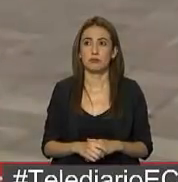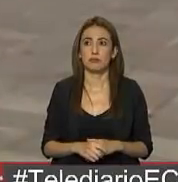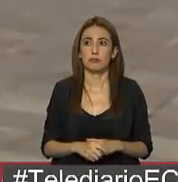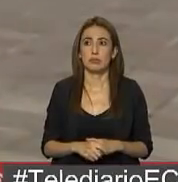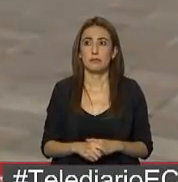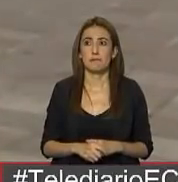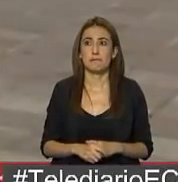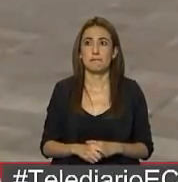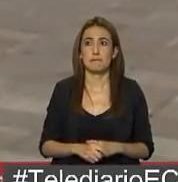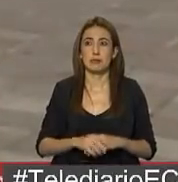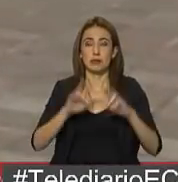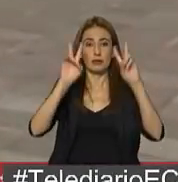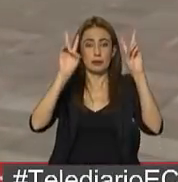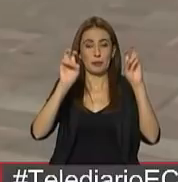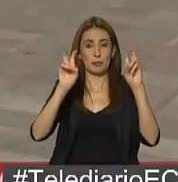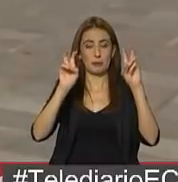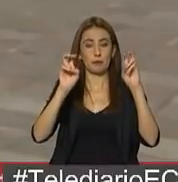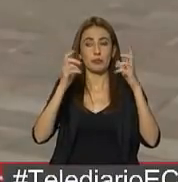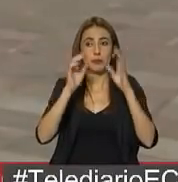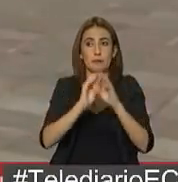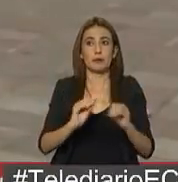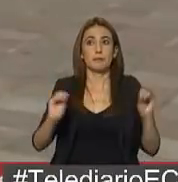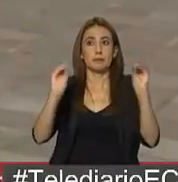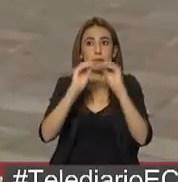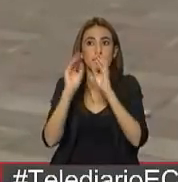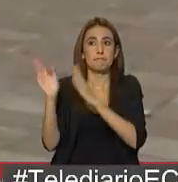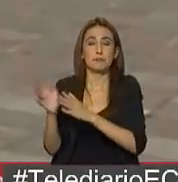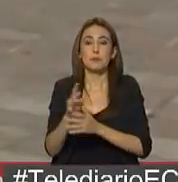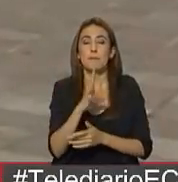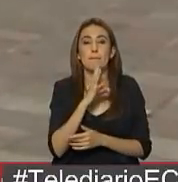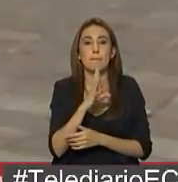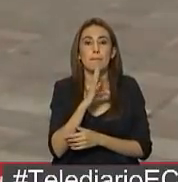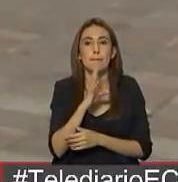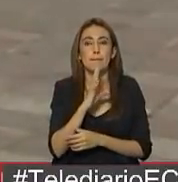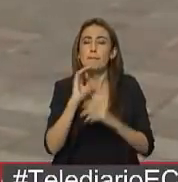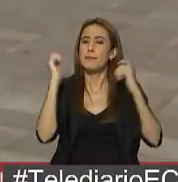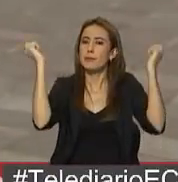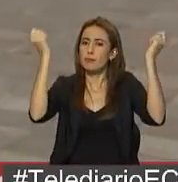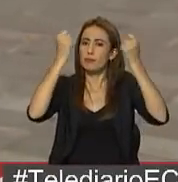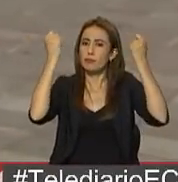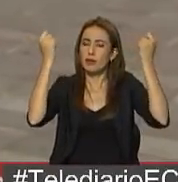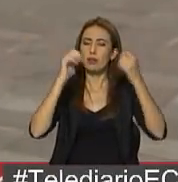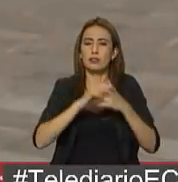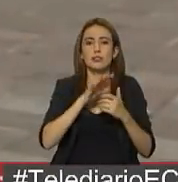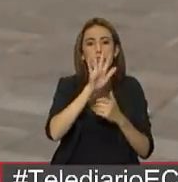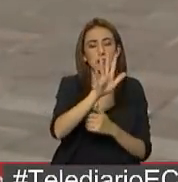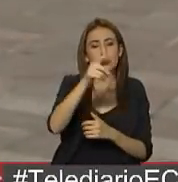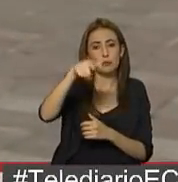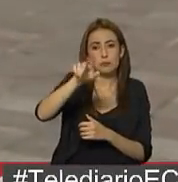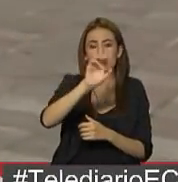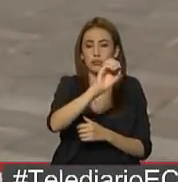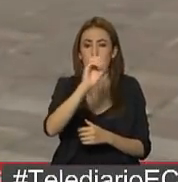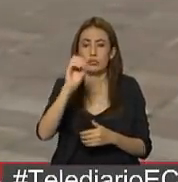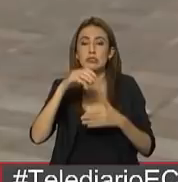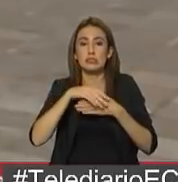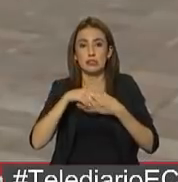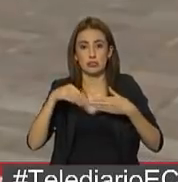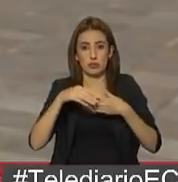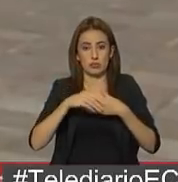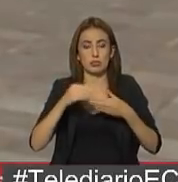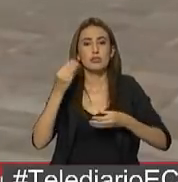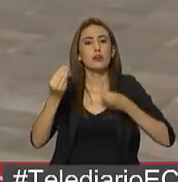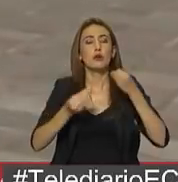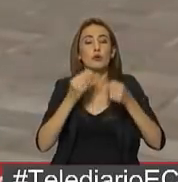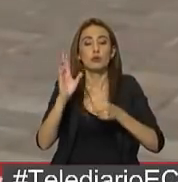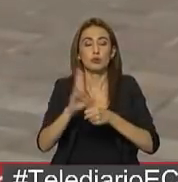Un tema adicional que le llama la atención a Jorge Huate es que se hable de una campaña millonaria de al menos 5 millones de dólares utilizados